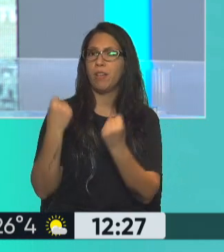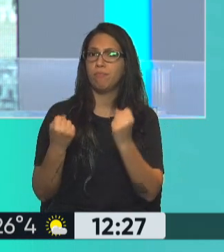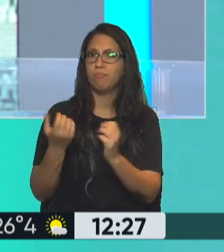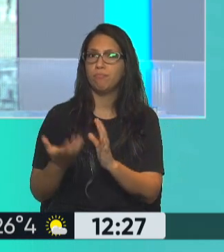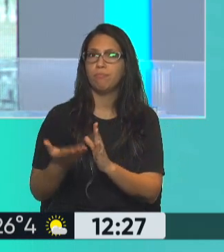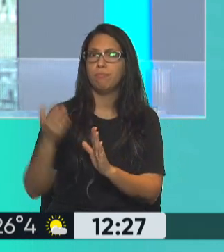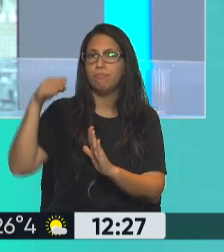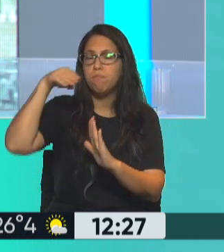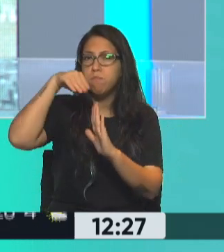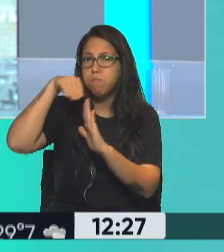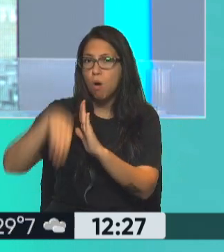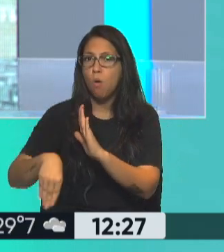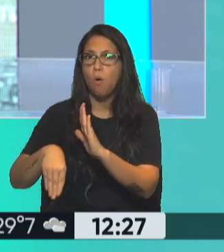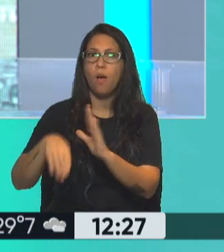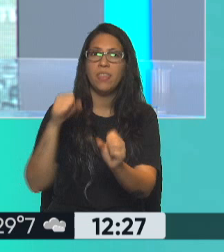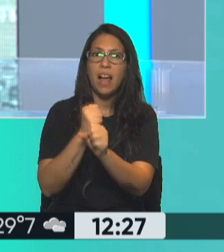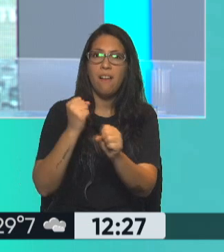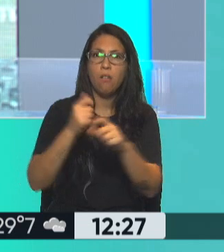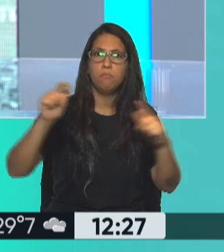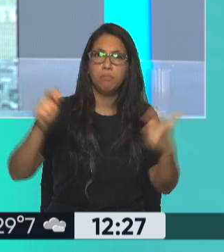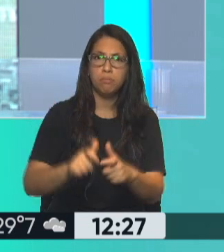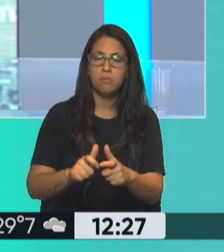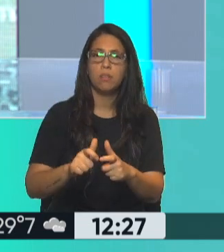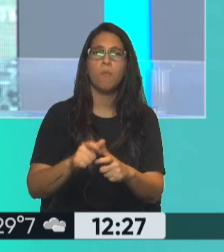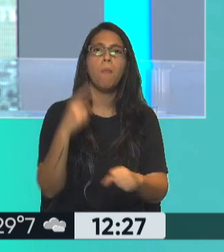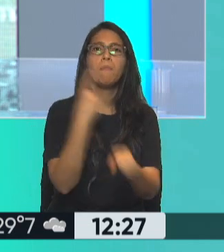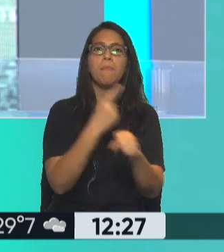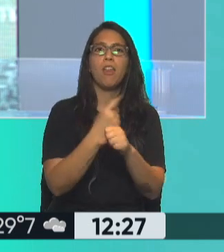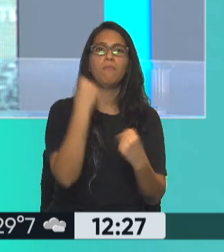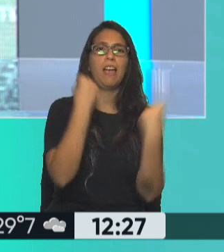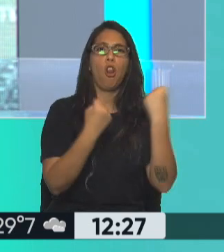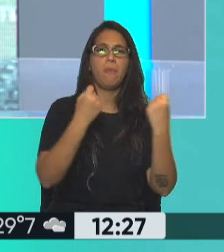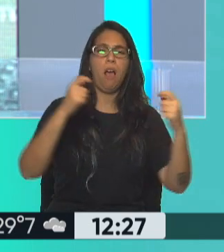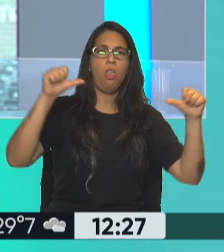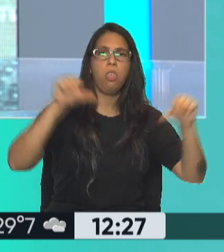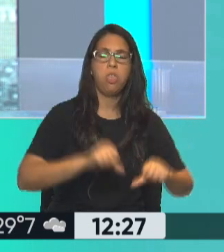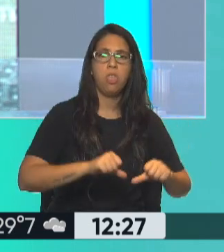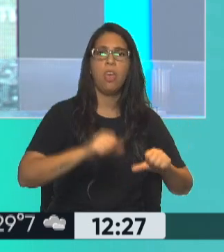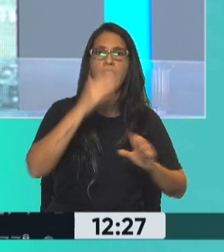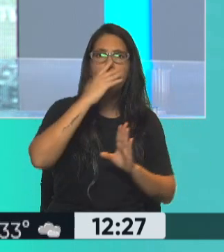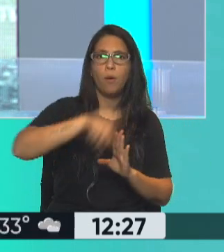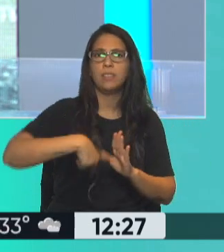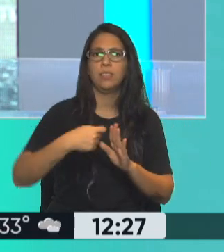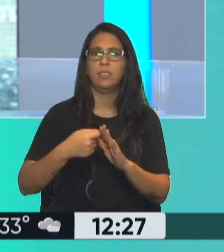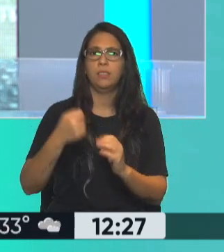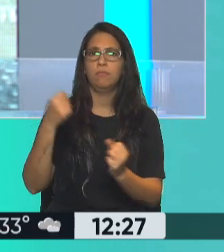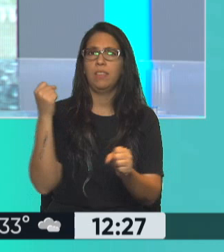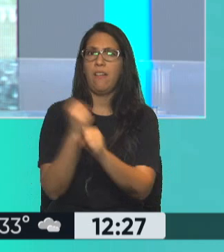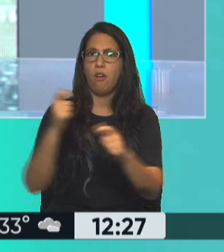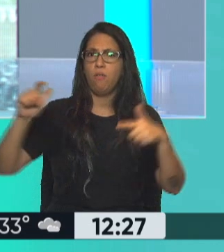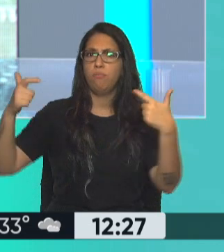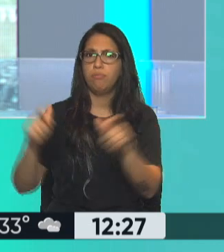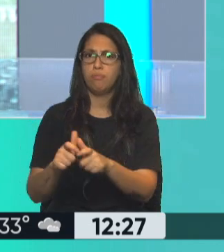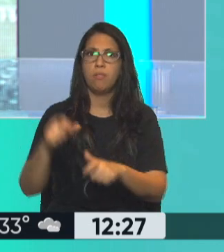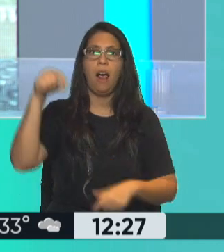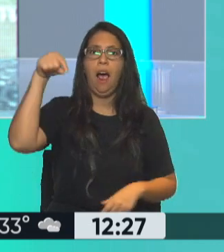caída económica y el empleo. El empleo viene un poquito después. Hoy en la actividad económica estamos llegando a una situación medio